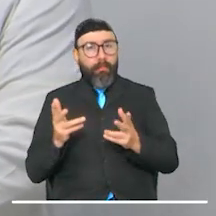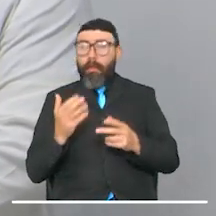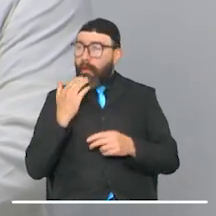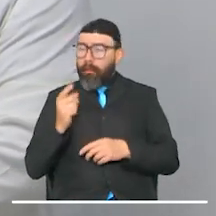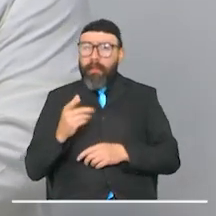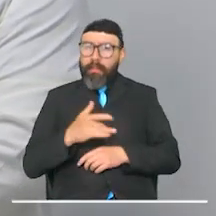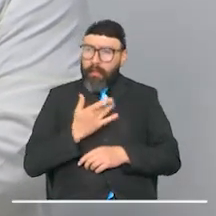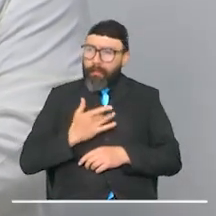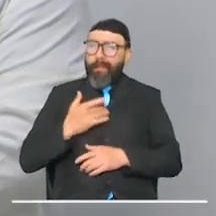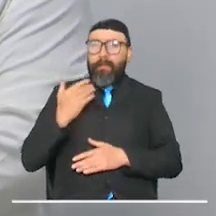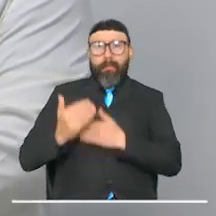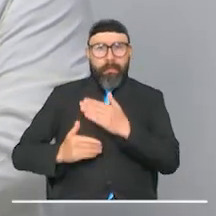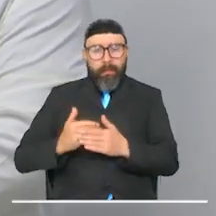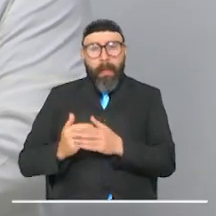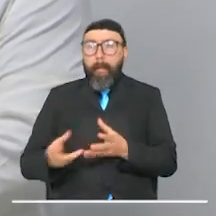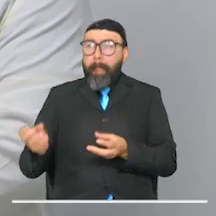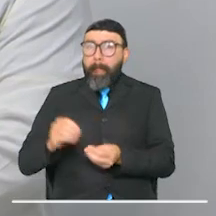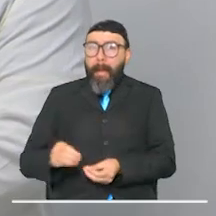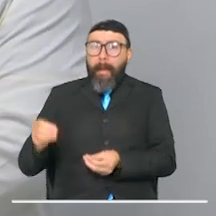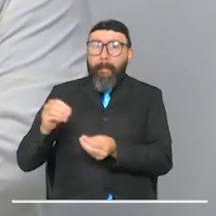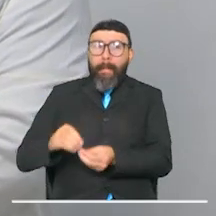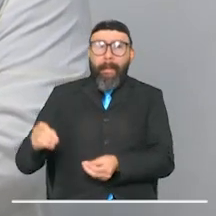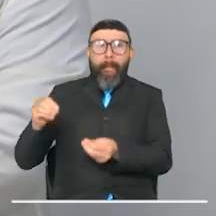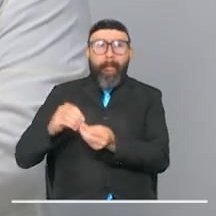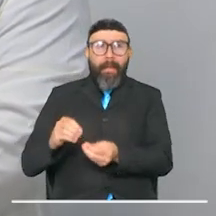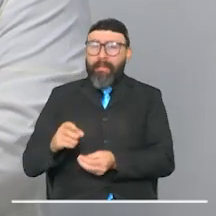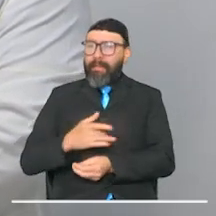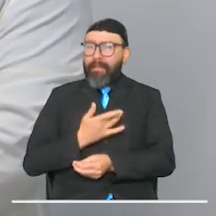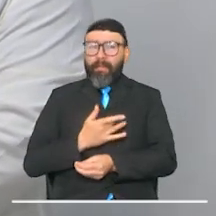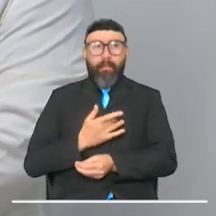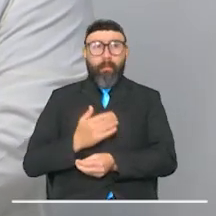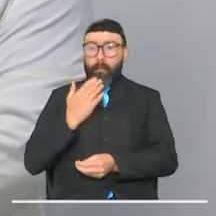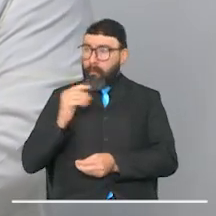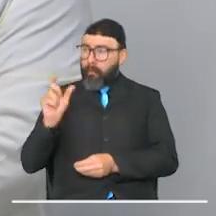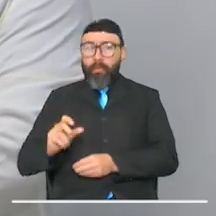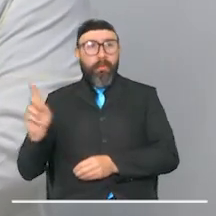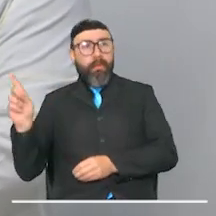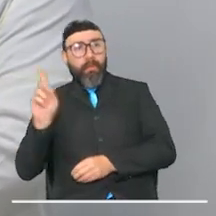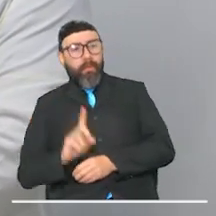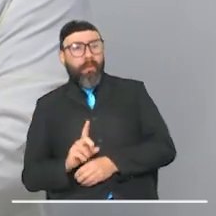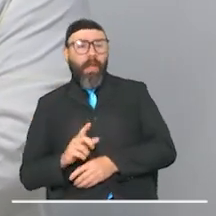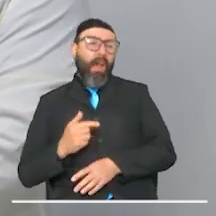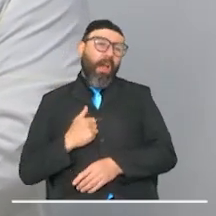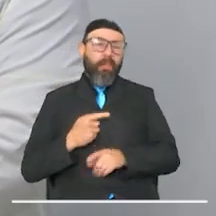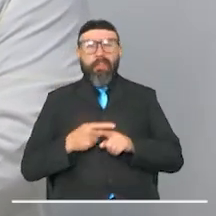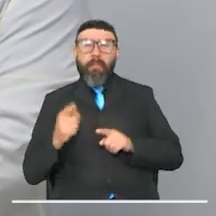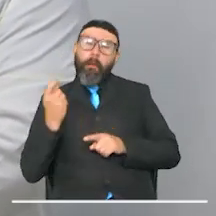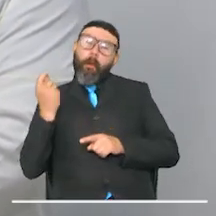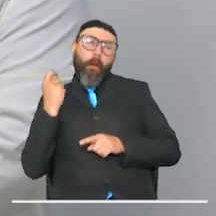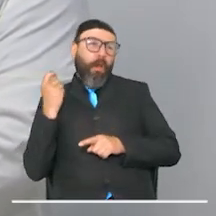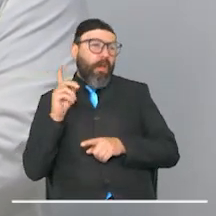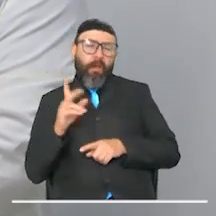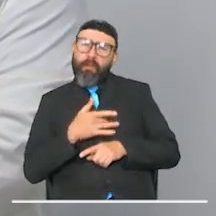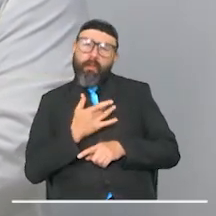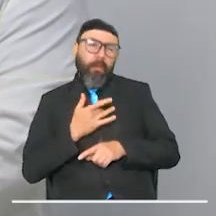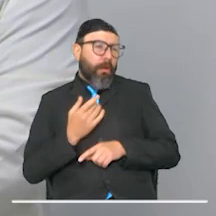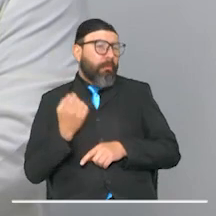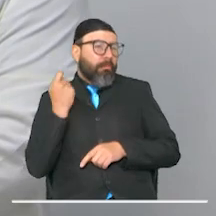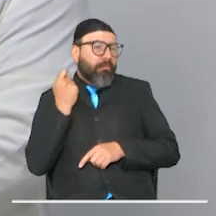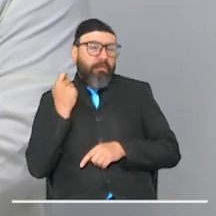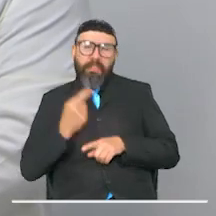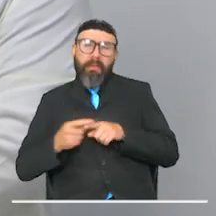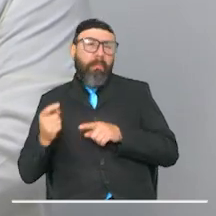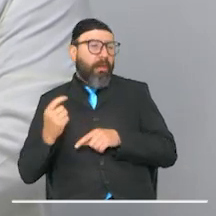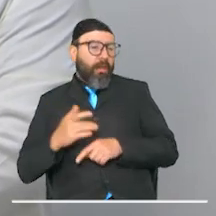de larga evolución los pacientes pues no no vienen por una semana de una molestia sino que